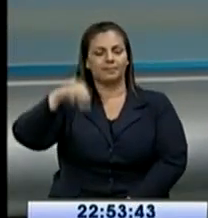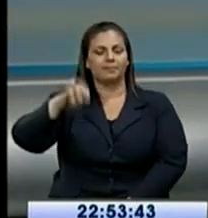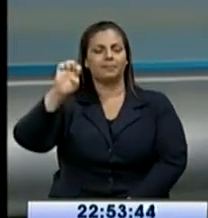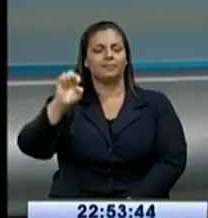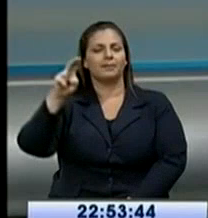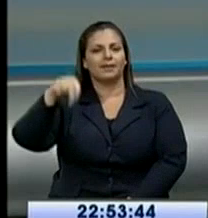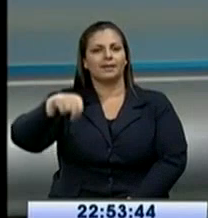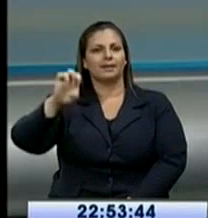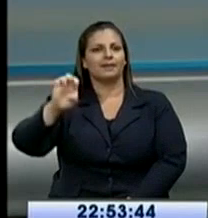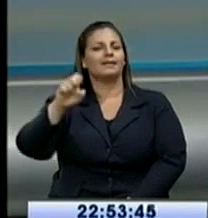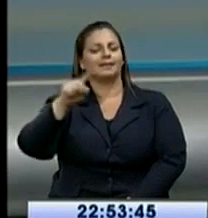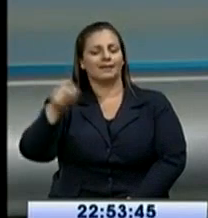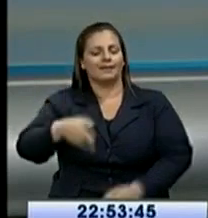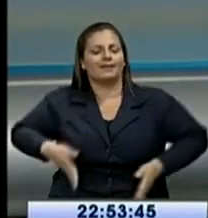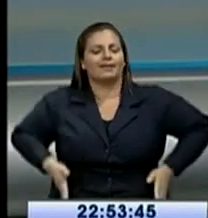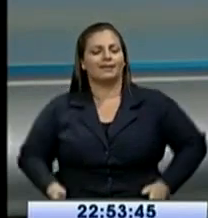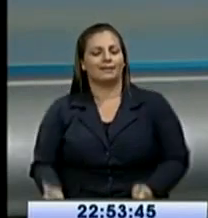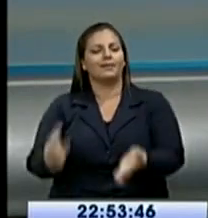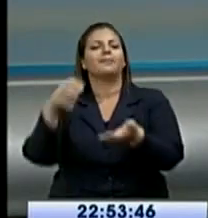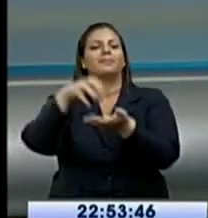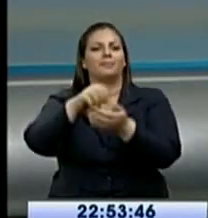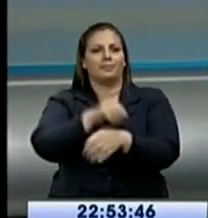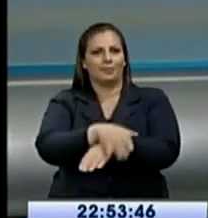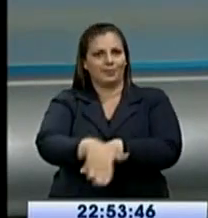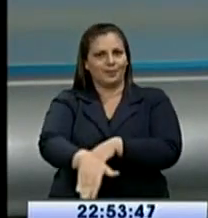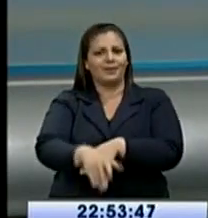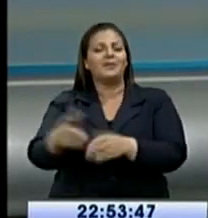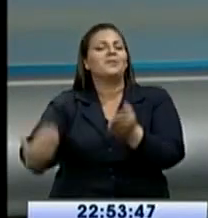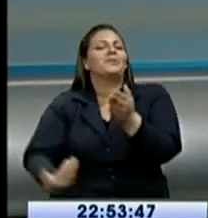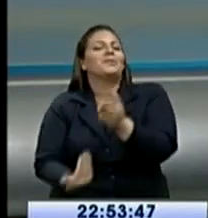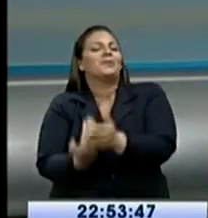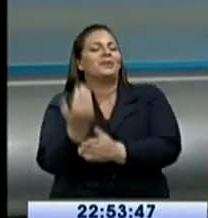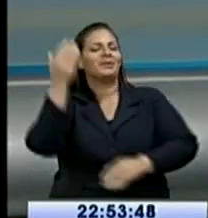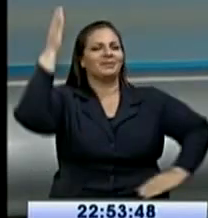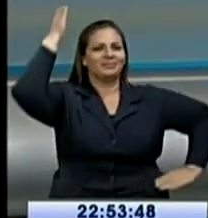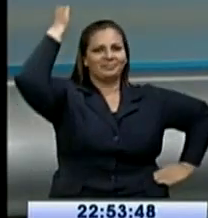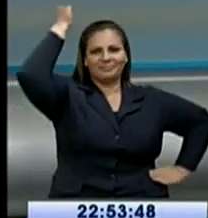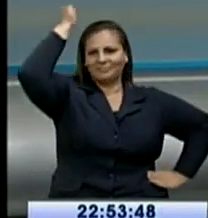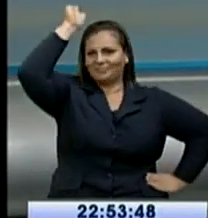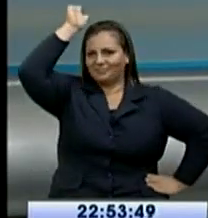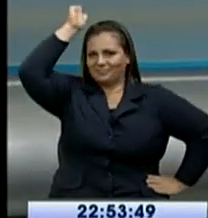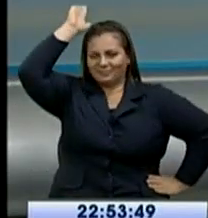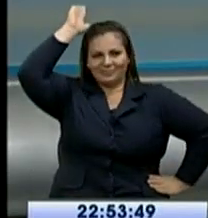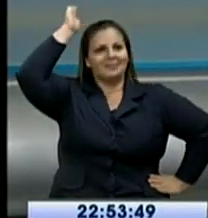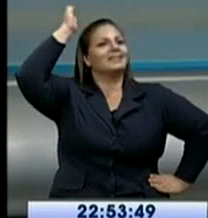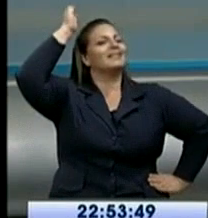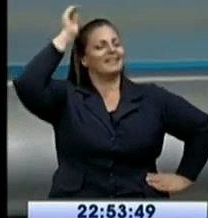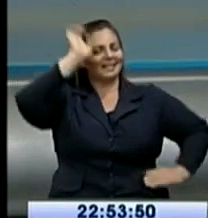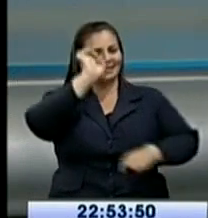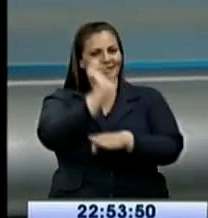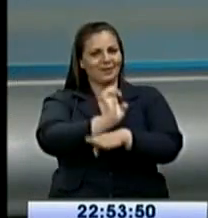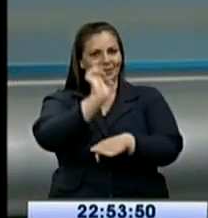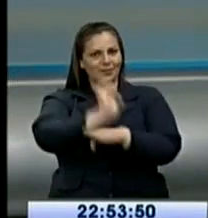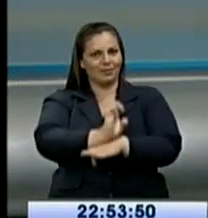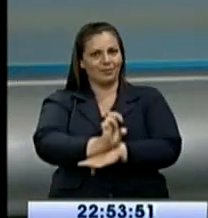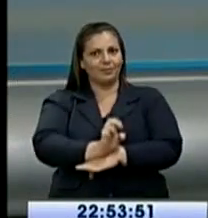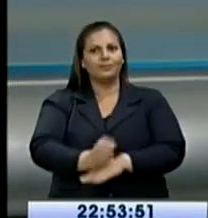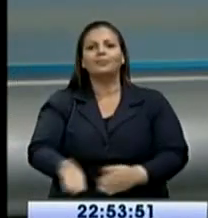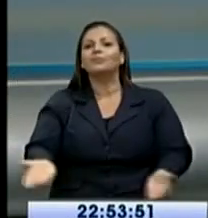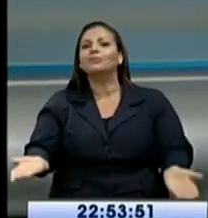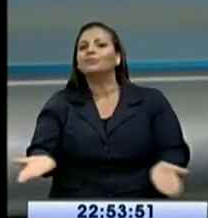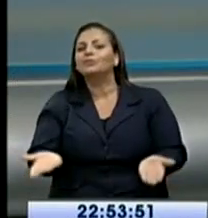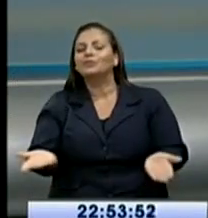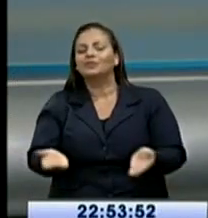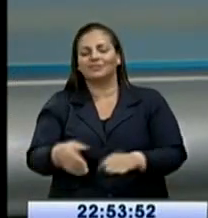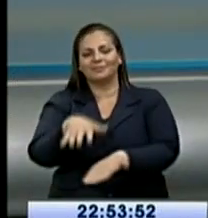Los Ríos. Ella demostró su belleza e inteligencia que cautivó al jurado del evento, que esta vez se llevó a cabo en la capital de la provincia del